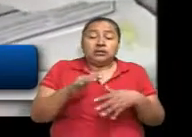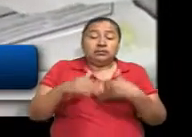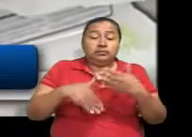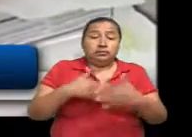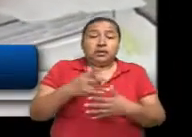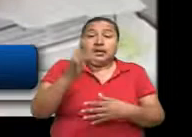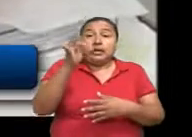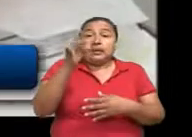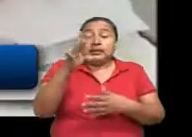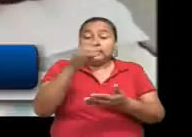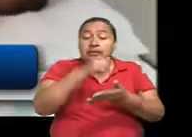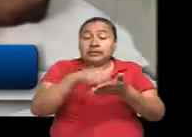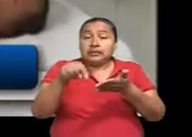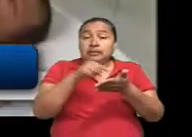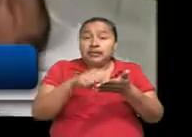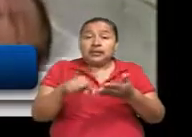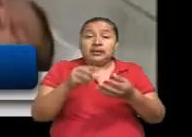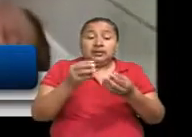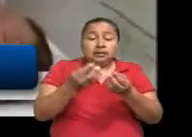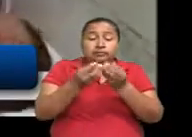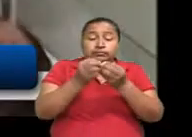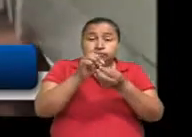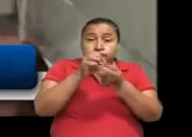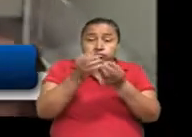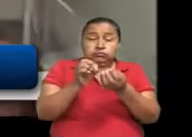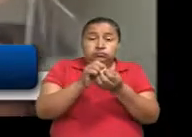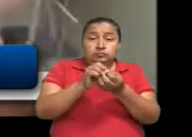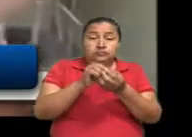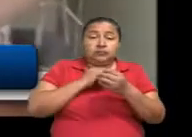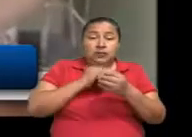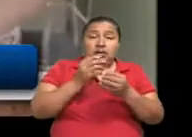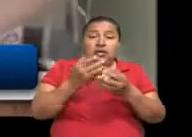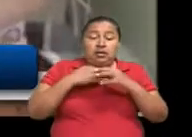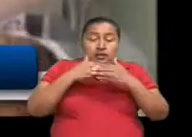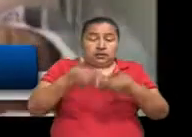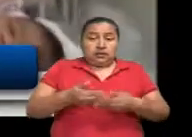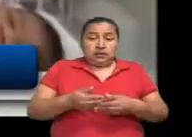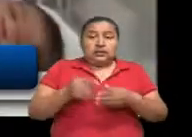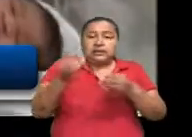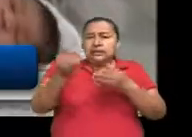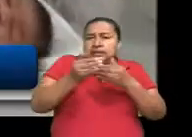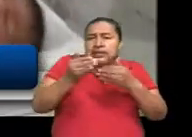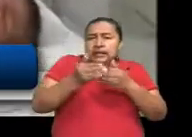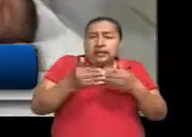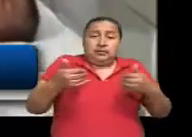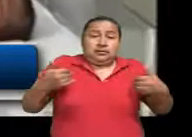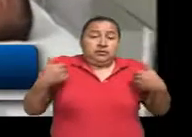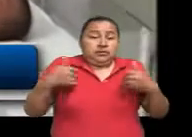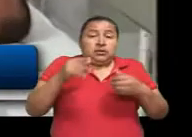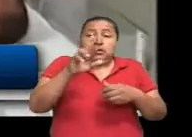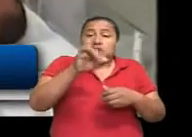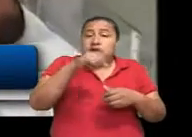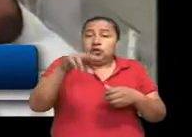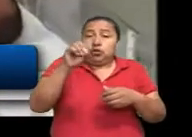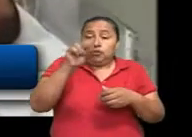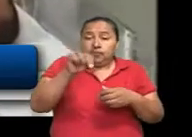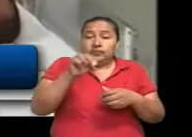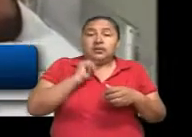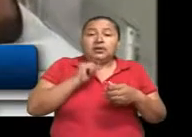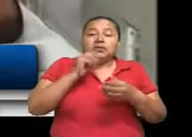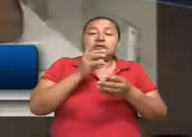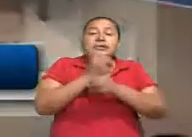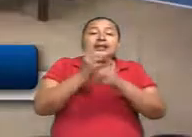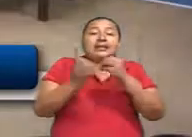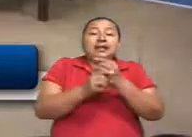quince semana, ese testículo que está formado a nivel abdominal, cerca de los riñones, entonces tiene que bajar o